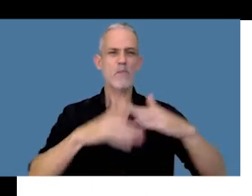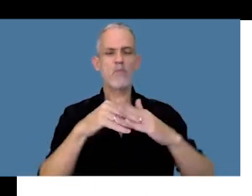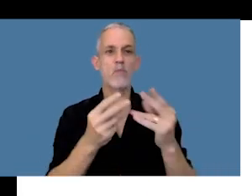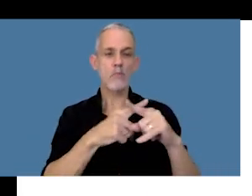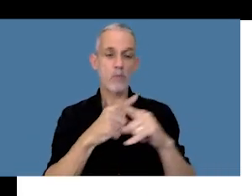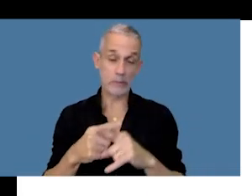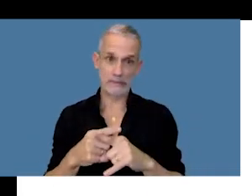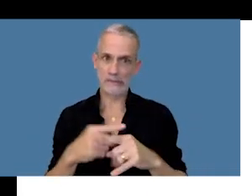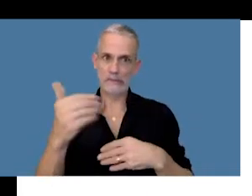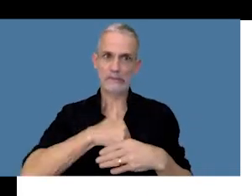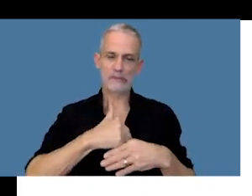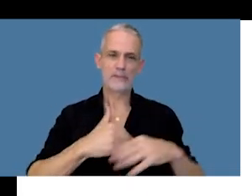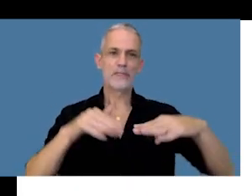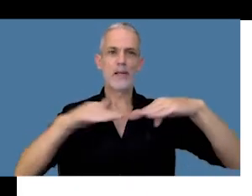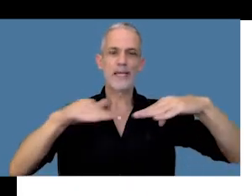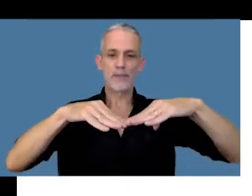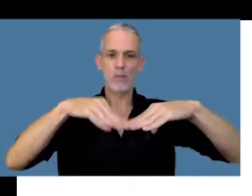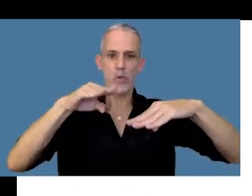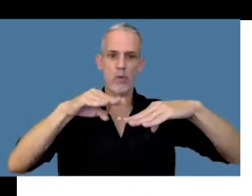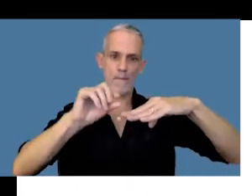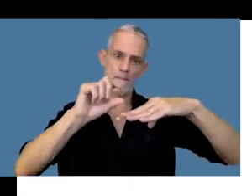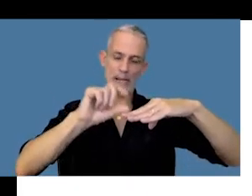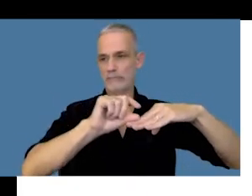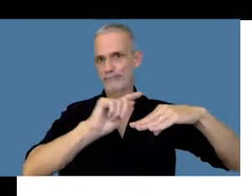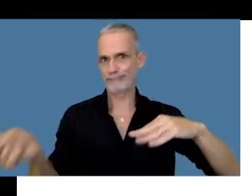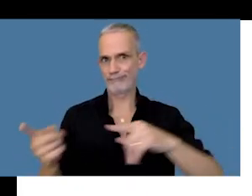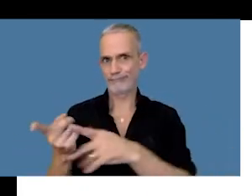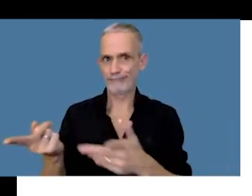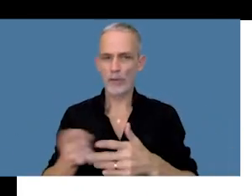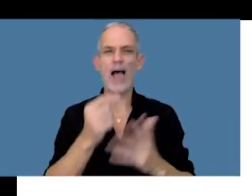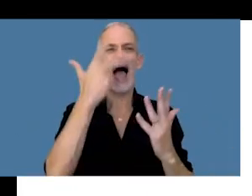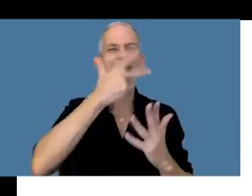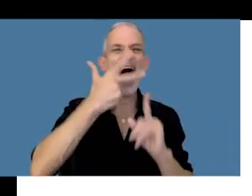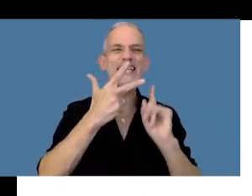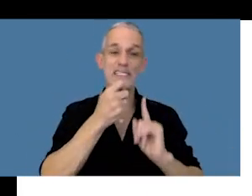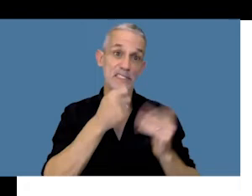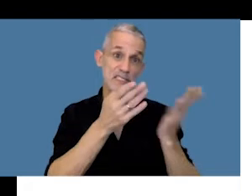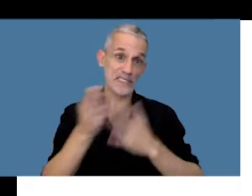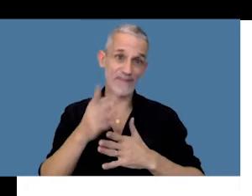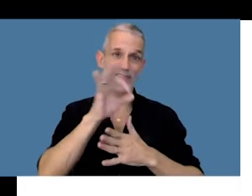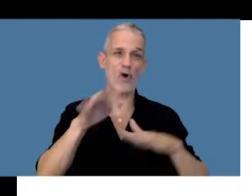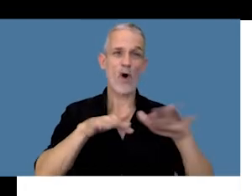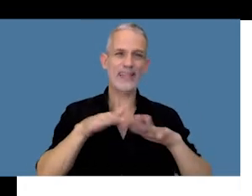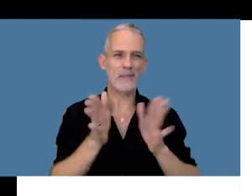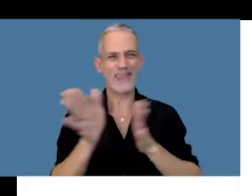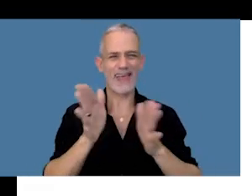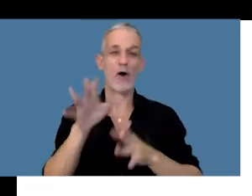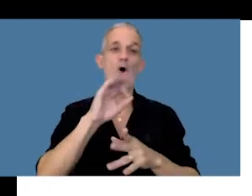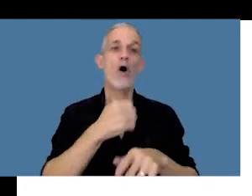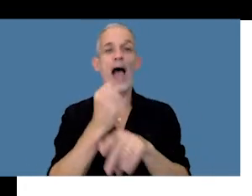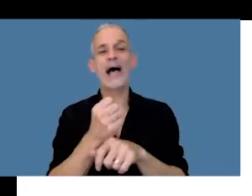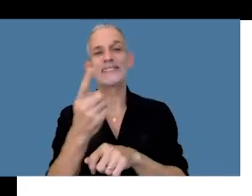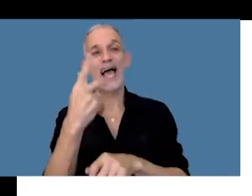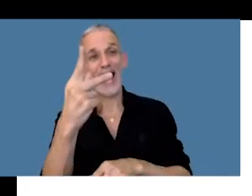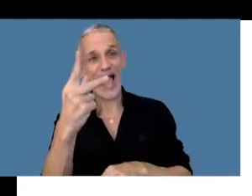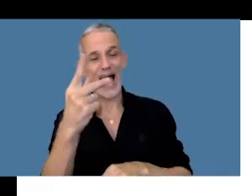brutos que excede el límite máximo establecido para la categoría H si hace servicios o actividad mixta, o hasta la categoría